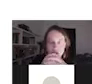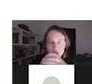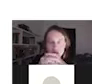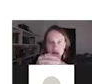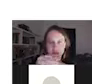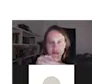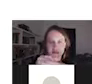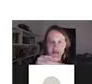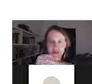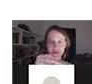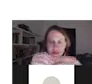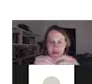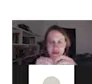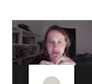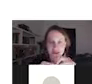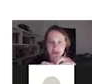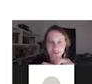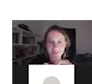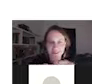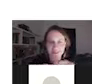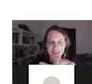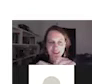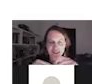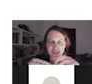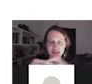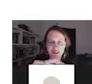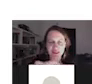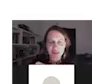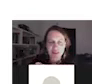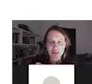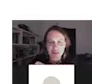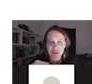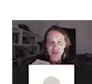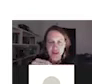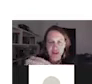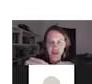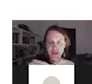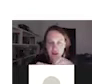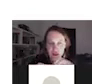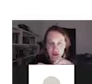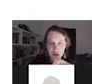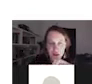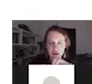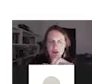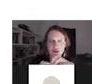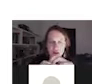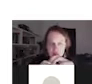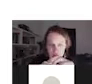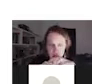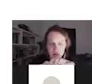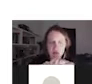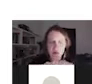pero lo hacemos fuera de tono, pero eso, sin pudor también, como lo canta Ana.